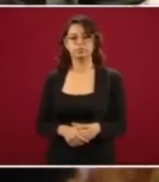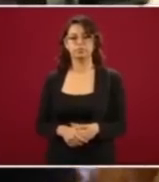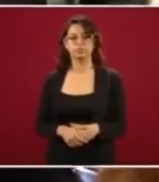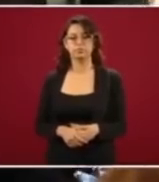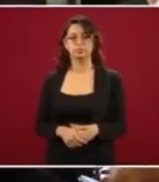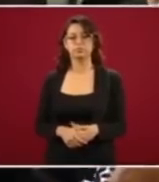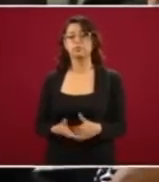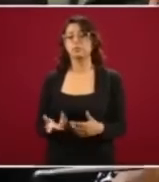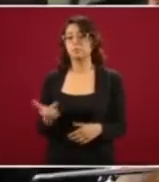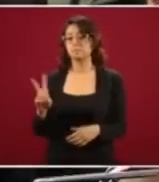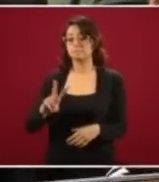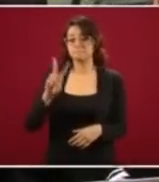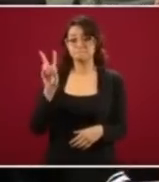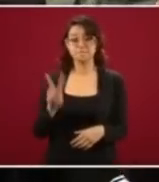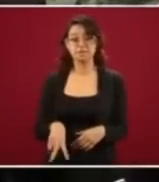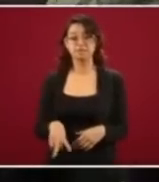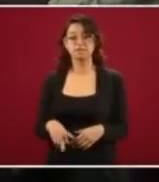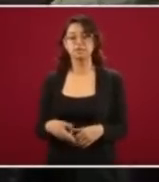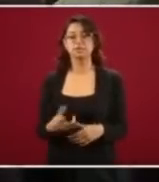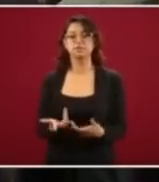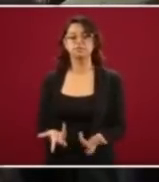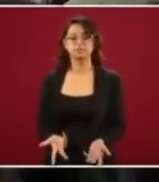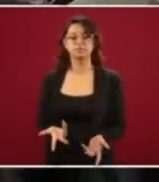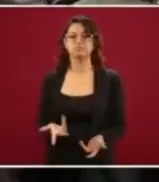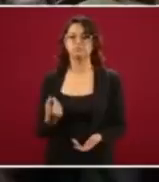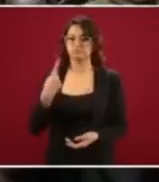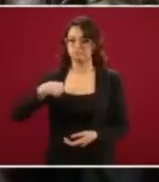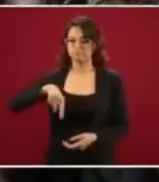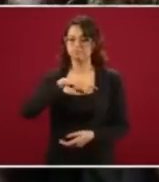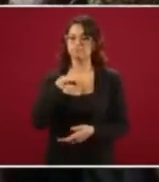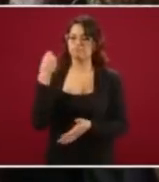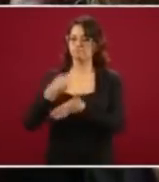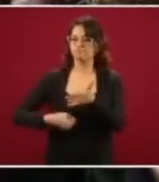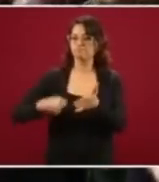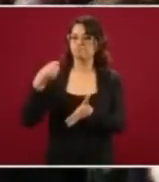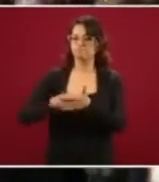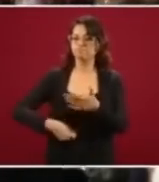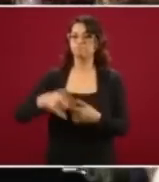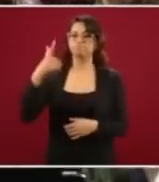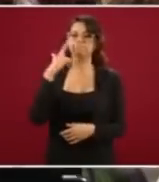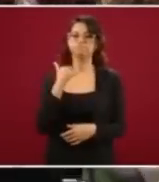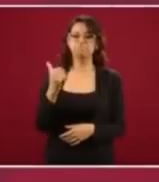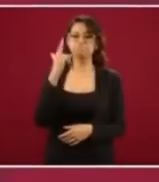ayuda mucho el que sigamos insistiendo